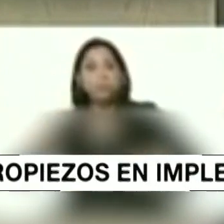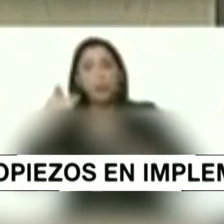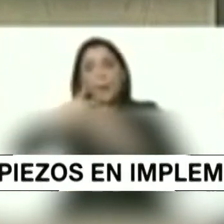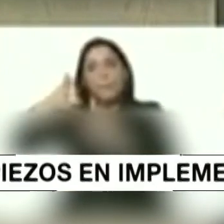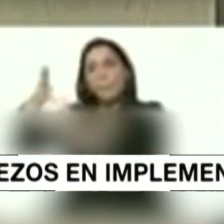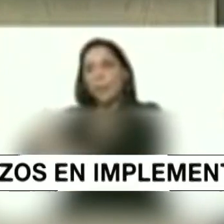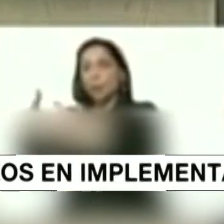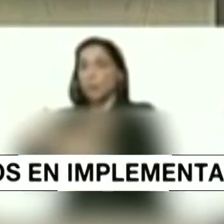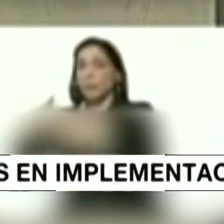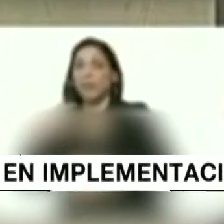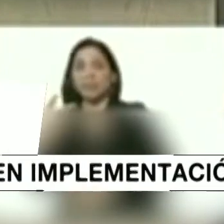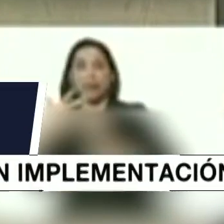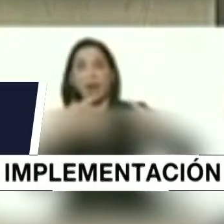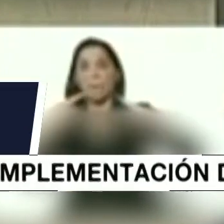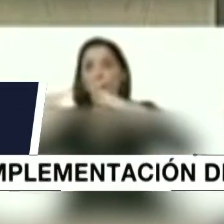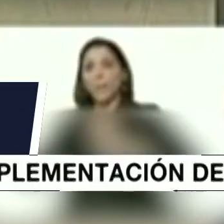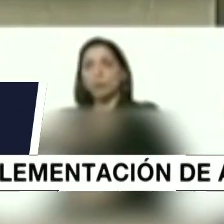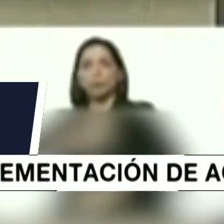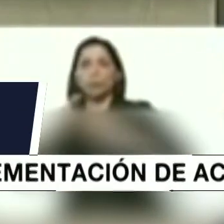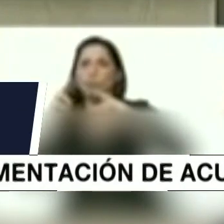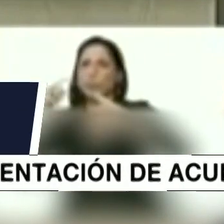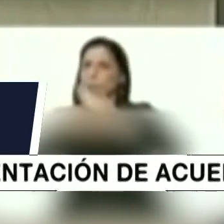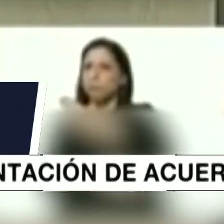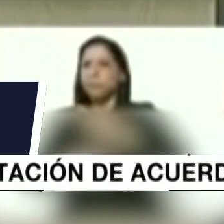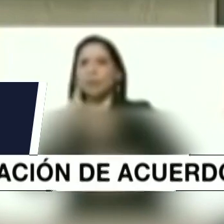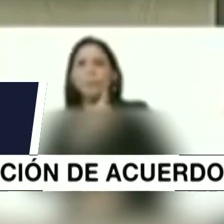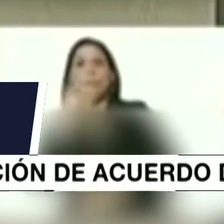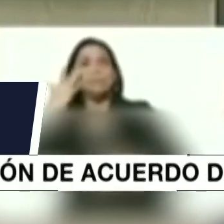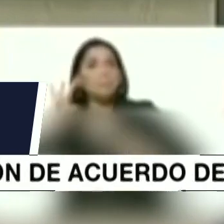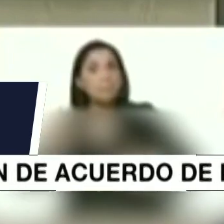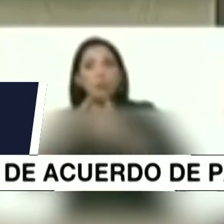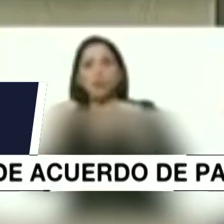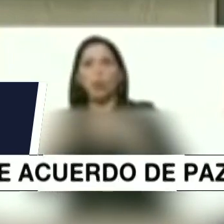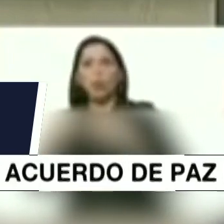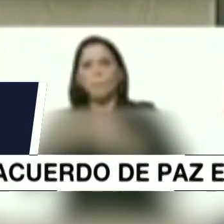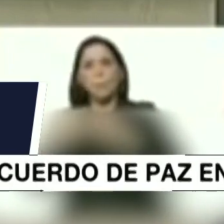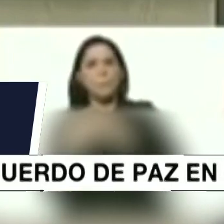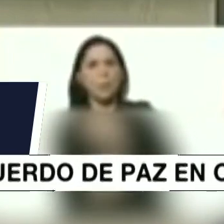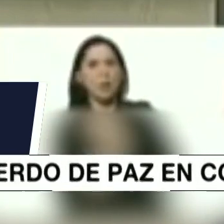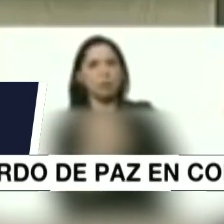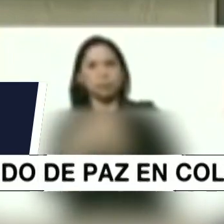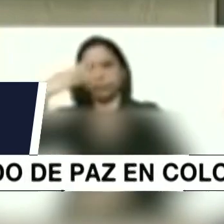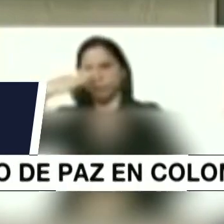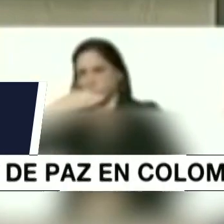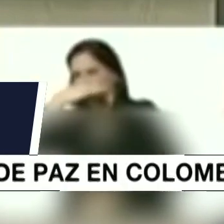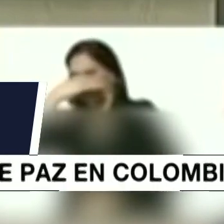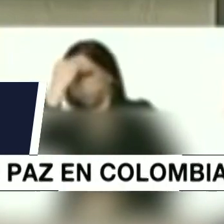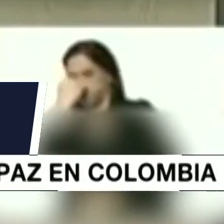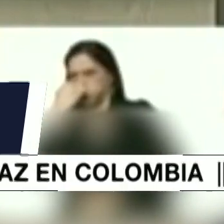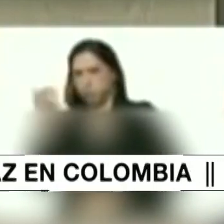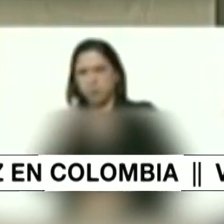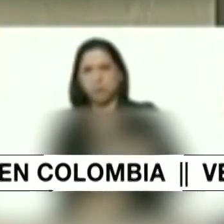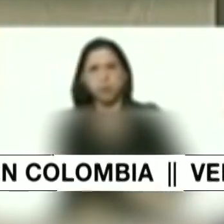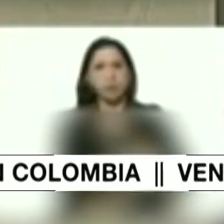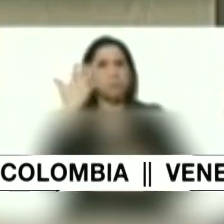de esos tres campamentos y conocíamos los alias de todos los desertores, mercenarios y asesinos que se